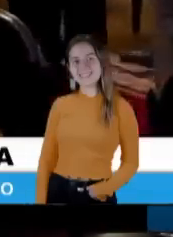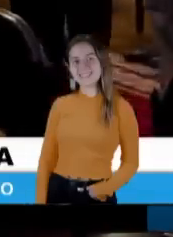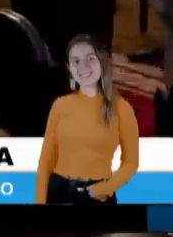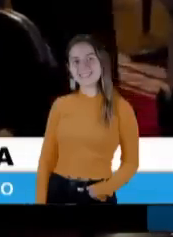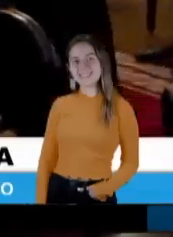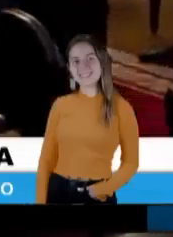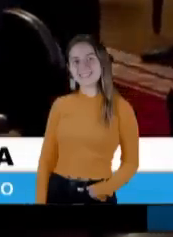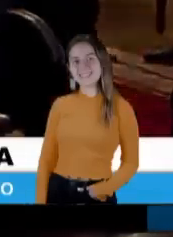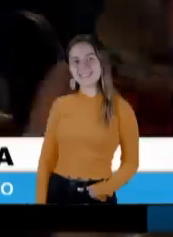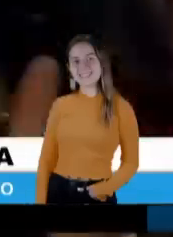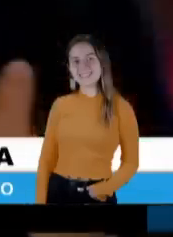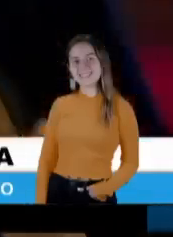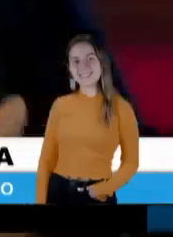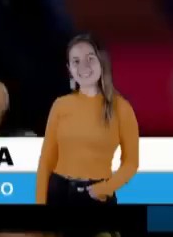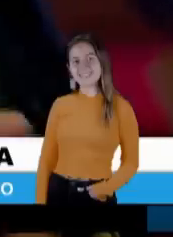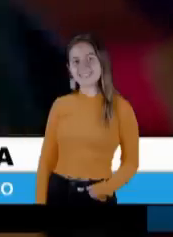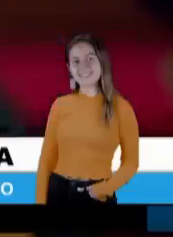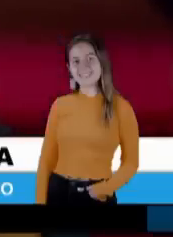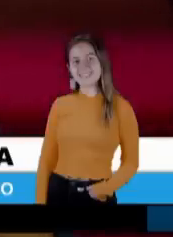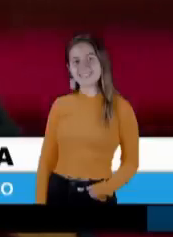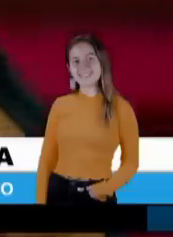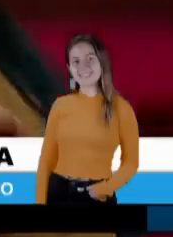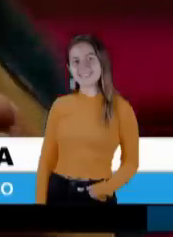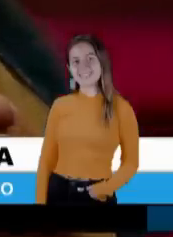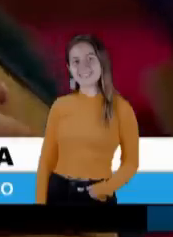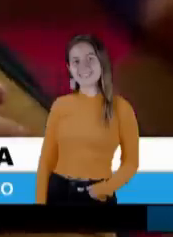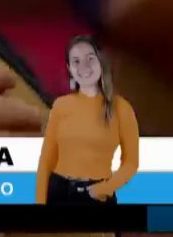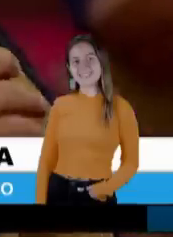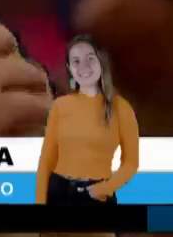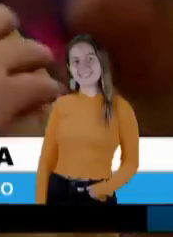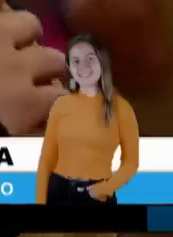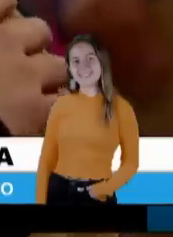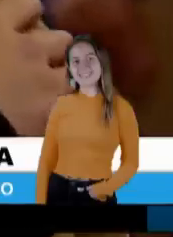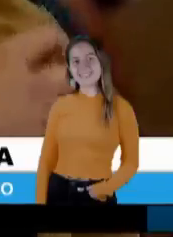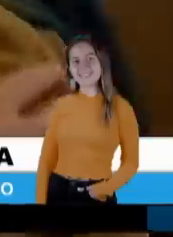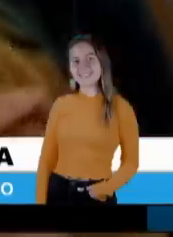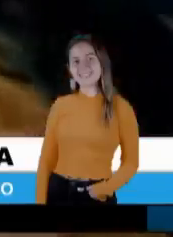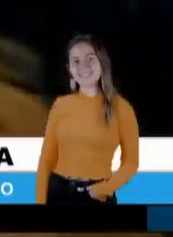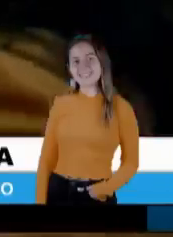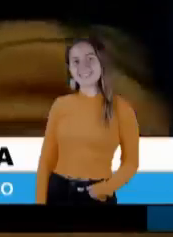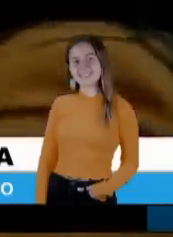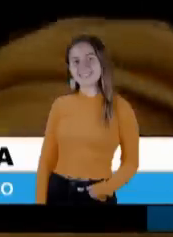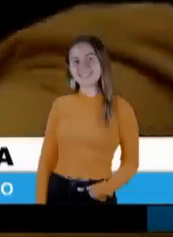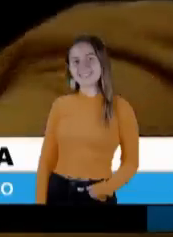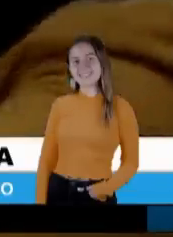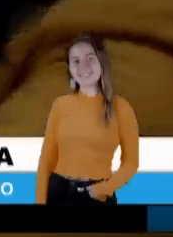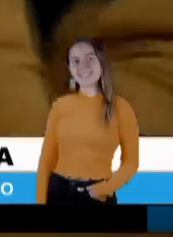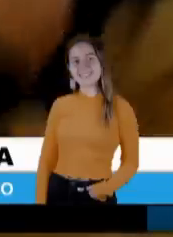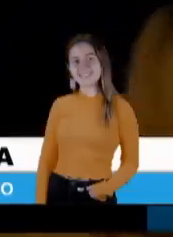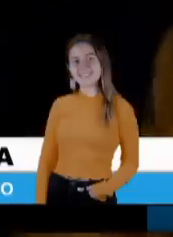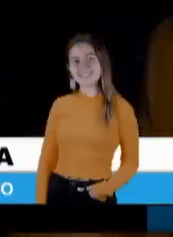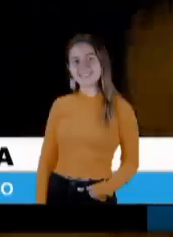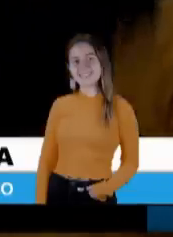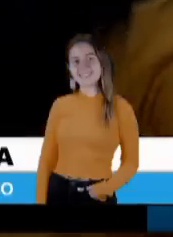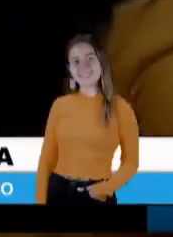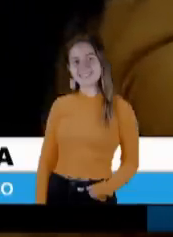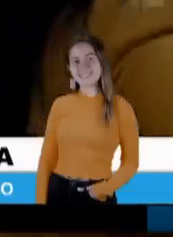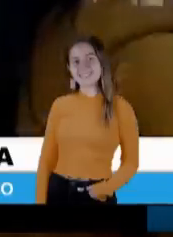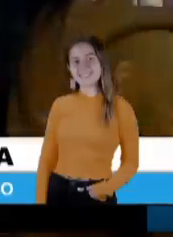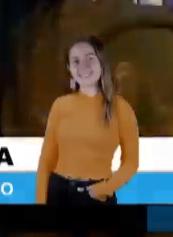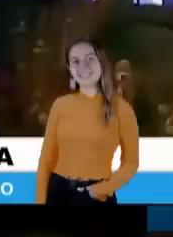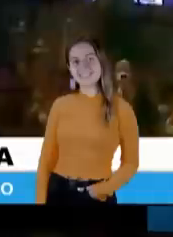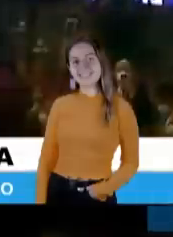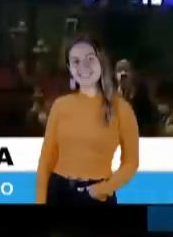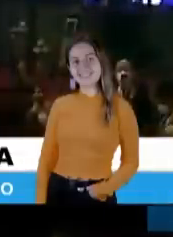día y en la cual se definió por 91% de las preferencias que van por el rechazo. Conversamos con el presidente del partido, Luis Moreno, que le entregó